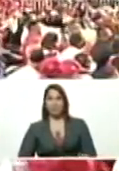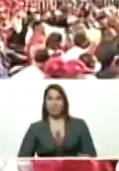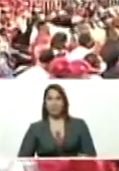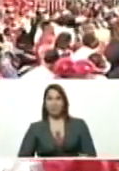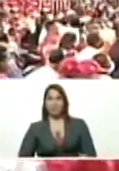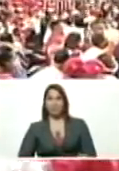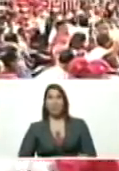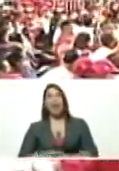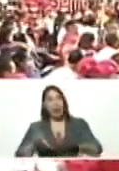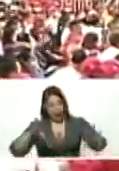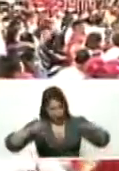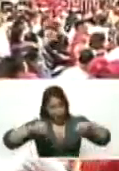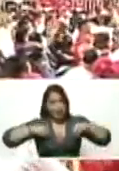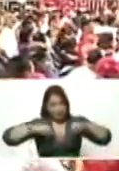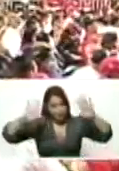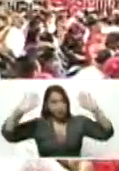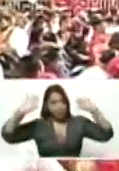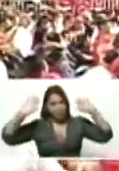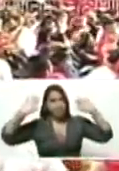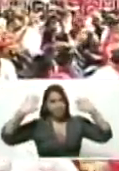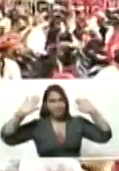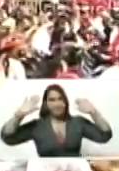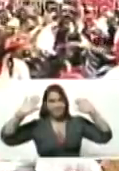aceptado el chinazo